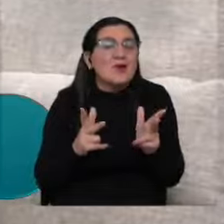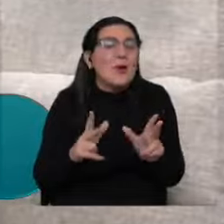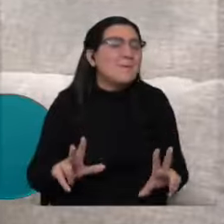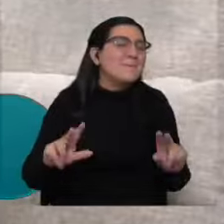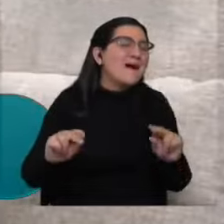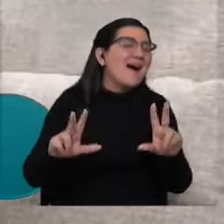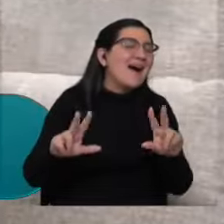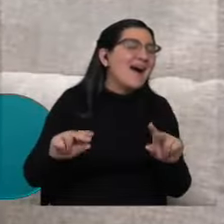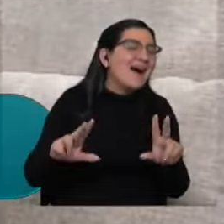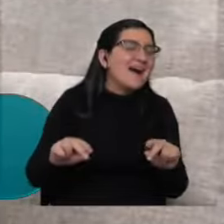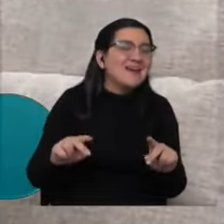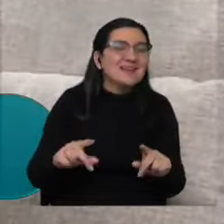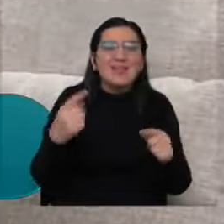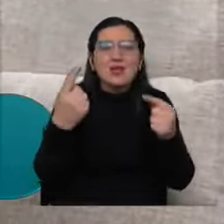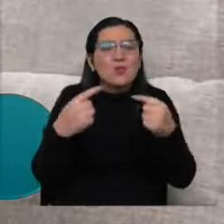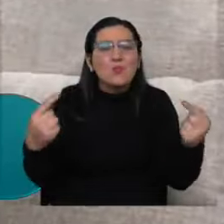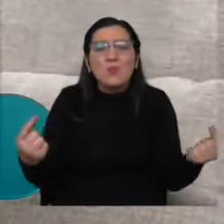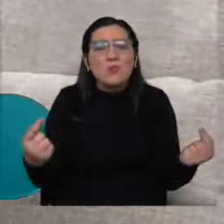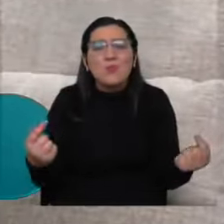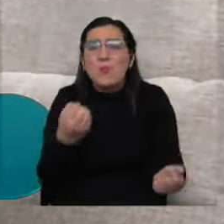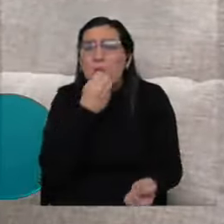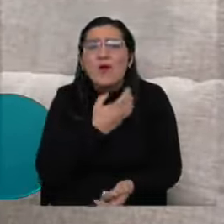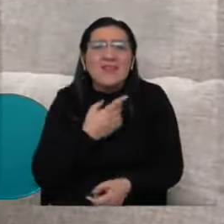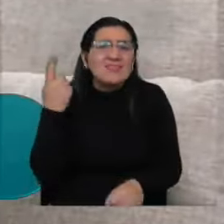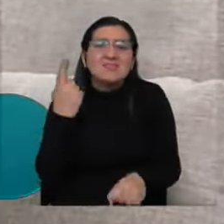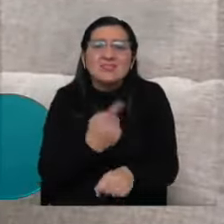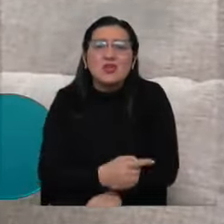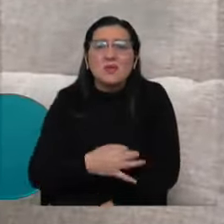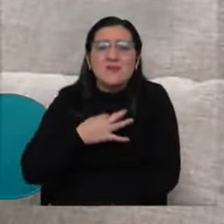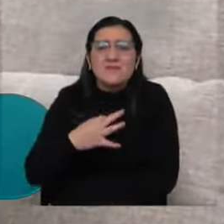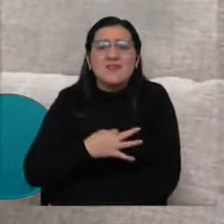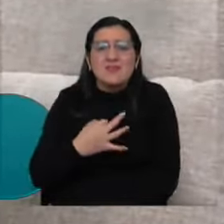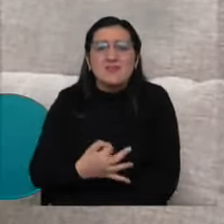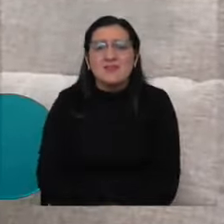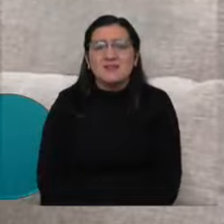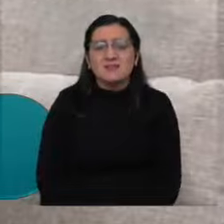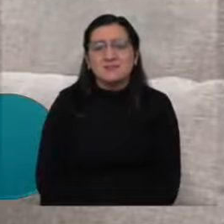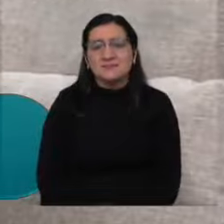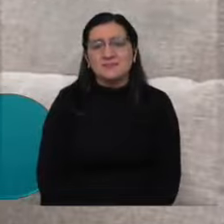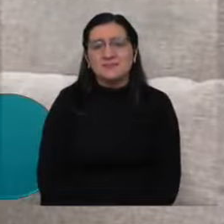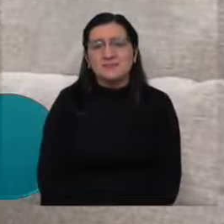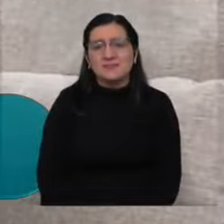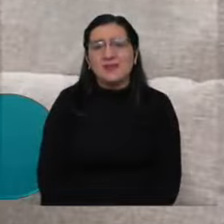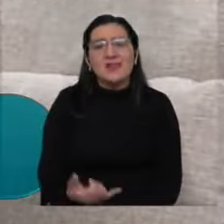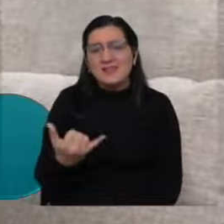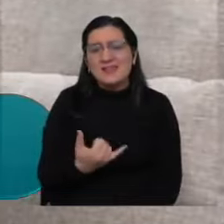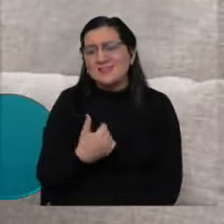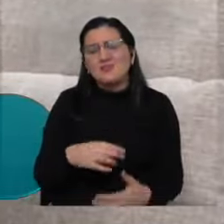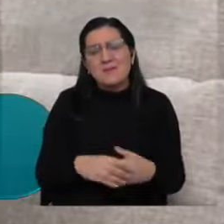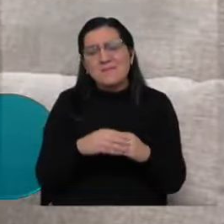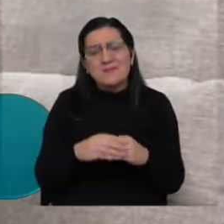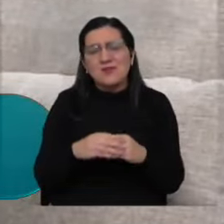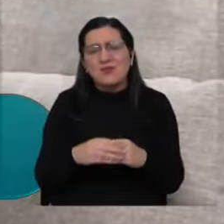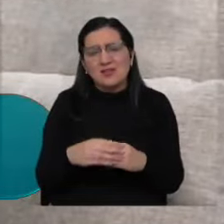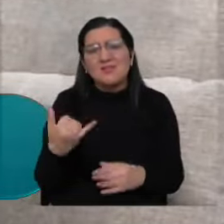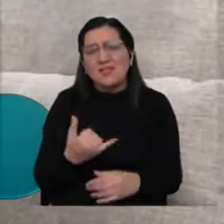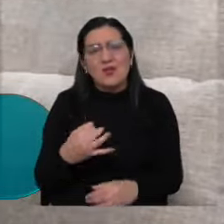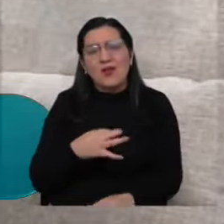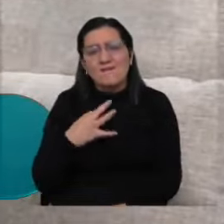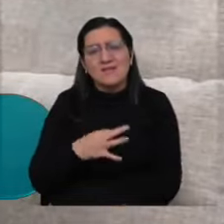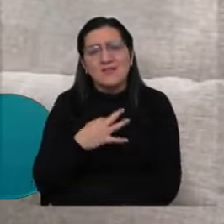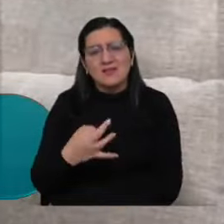como esas cosas que digo qué buenas decisiones tomé o qué bien tengo que haber hecho algunas cosas para tener esos amigos esas amigas que tengo en la